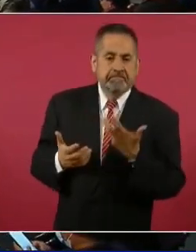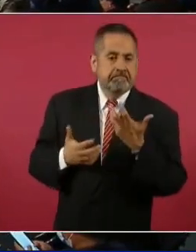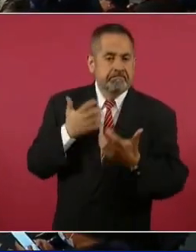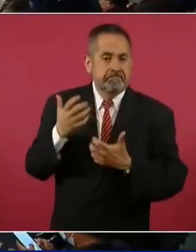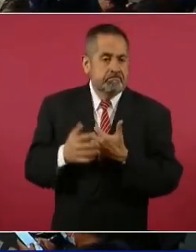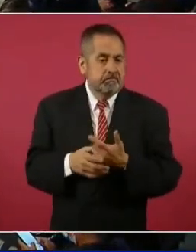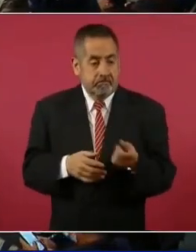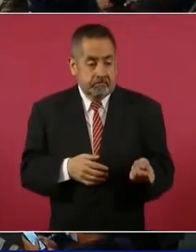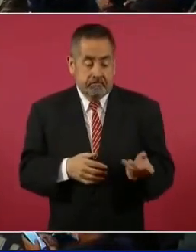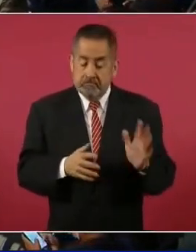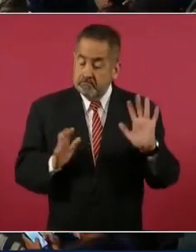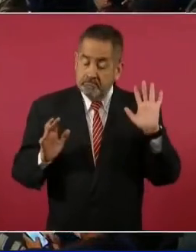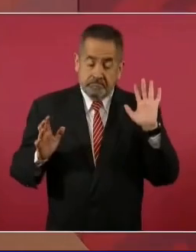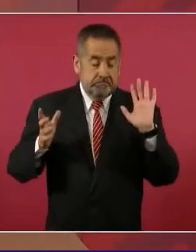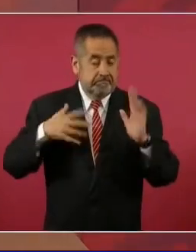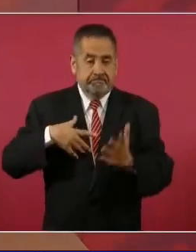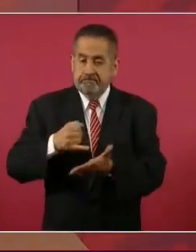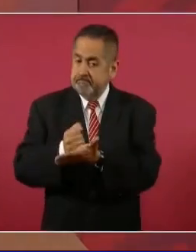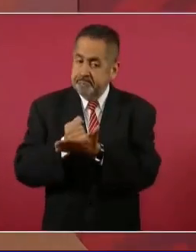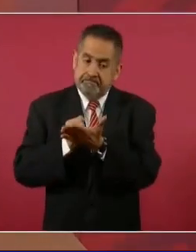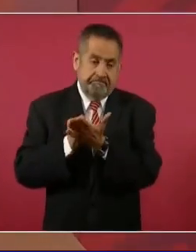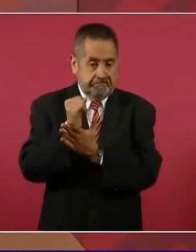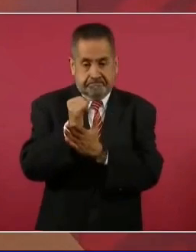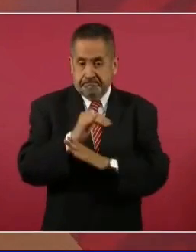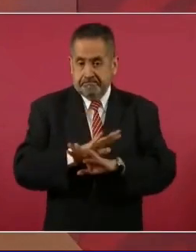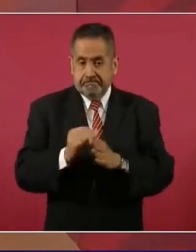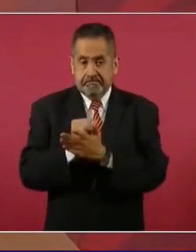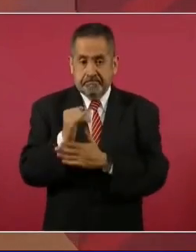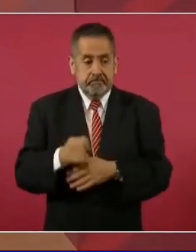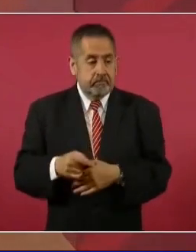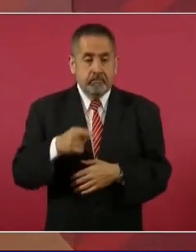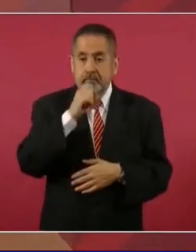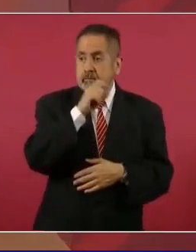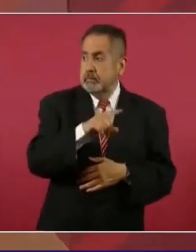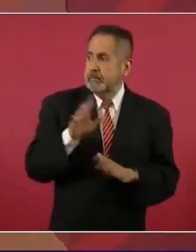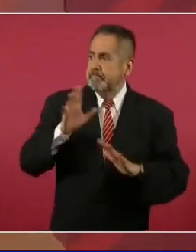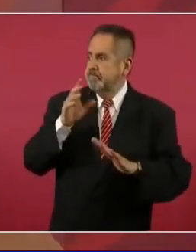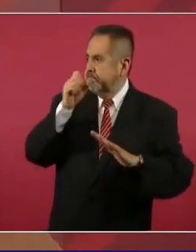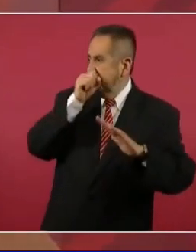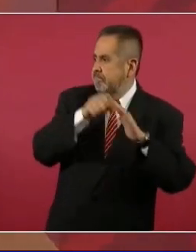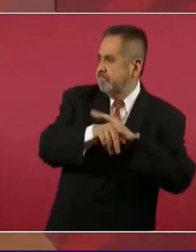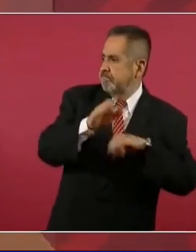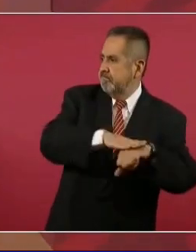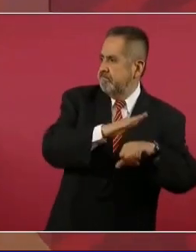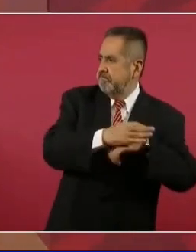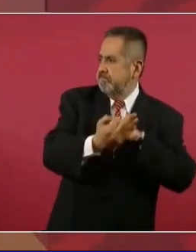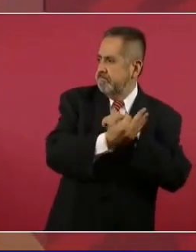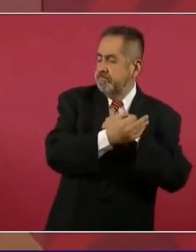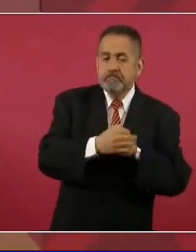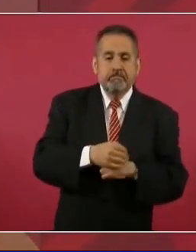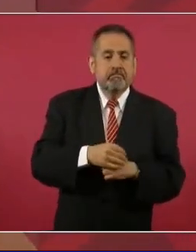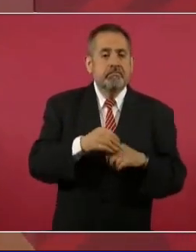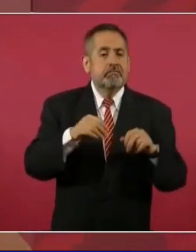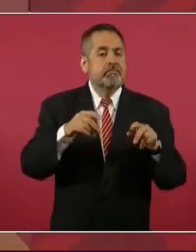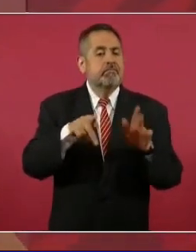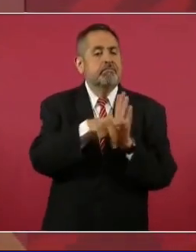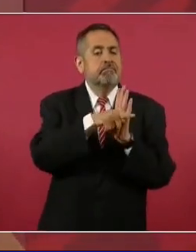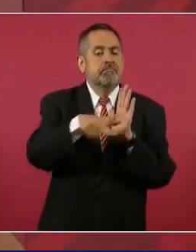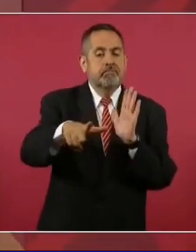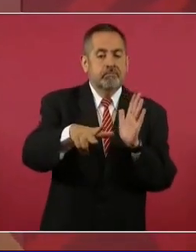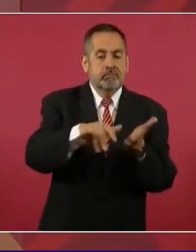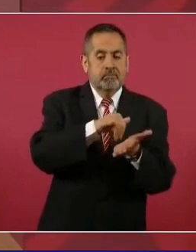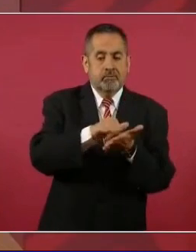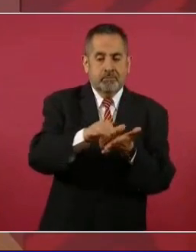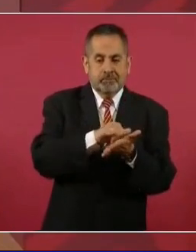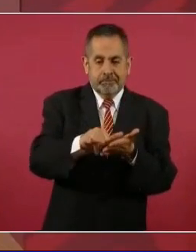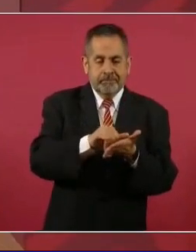que se actuara de esa manera, que hasta el New York Times nos volvimos famosos.